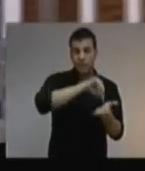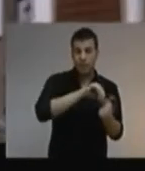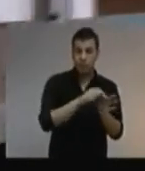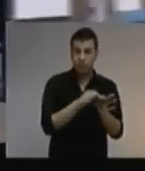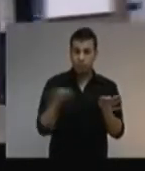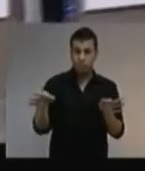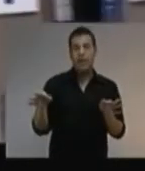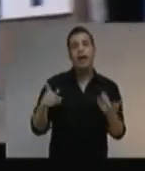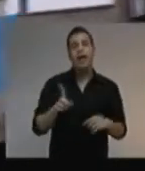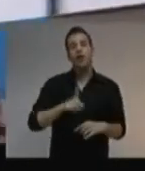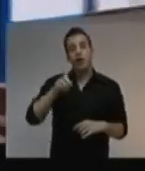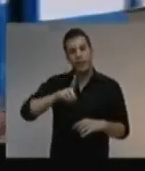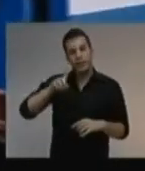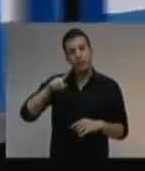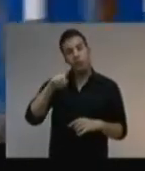isla.